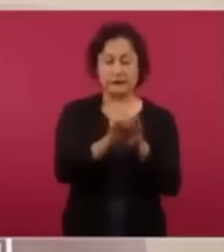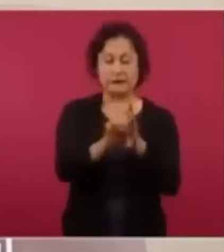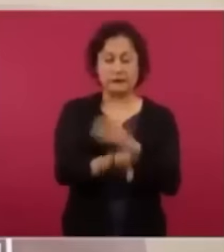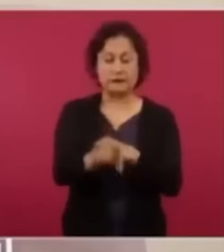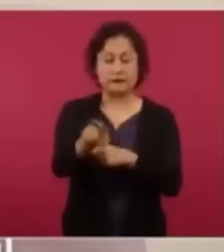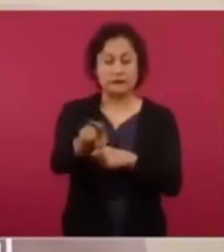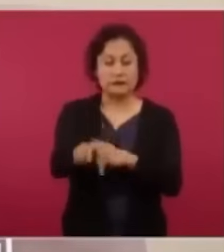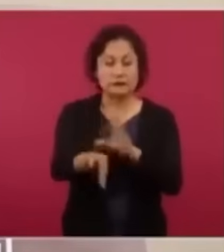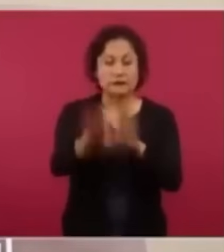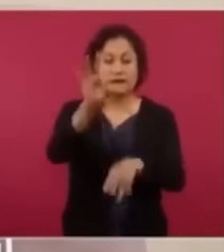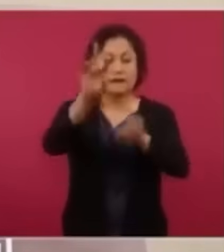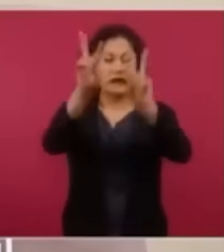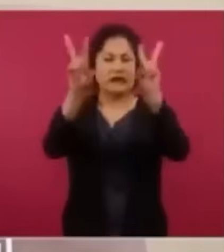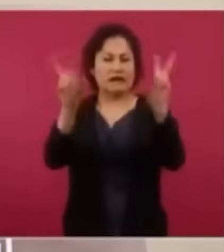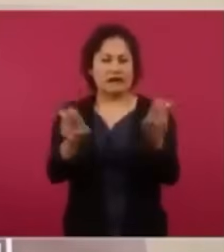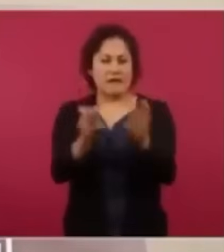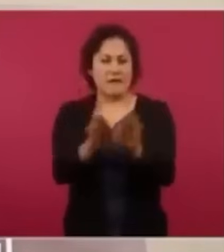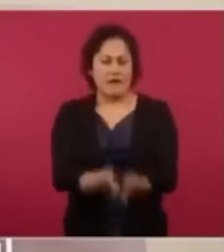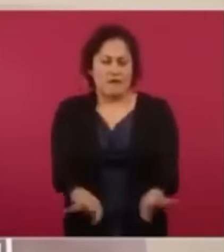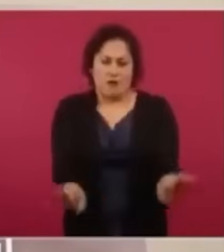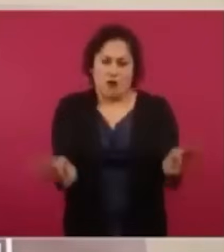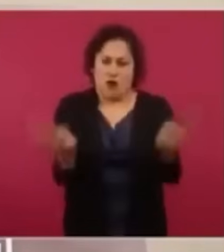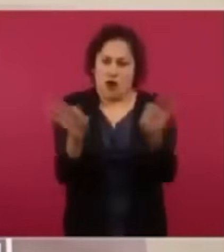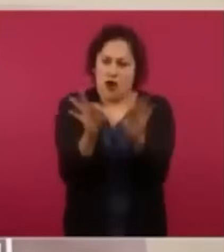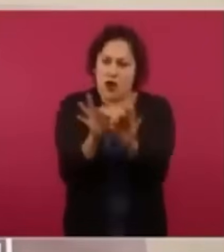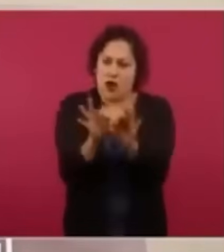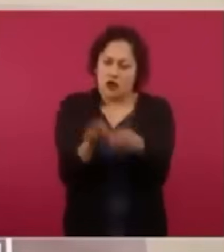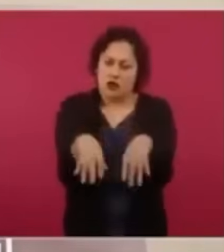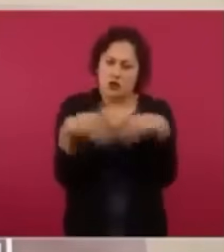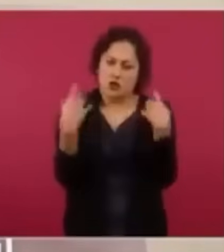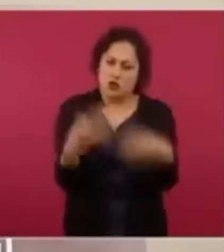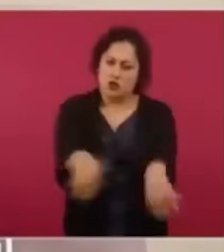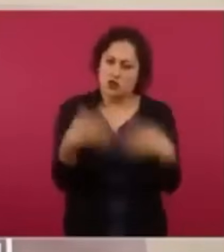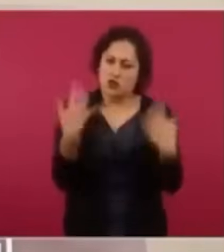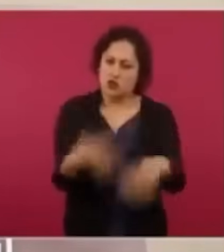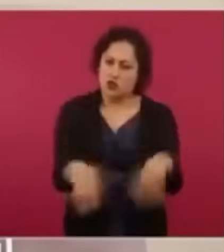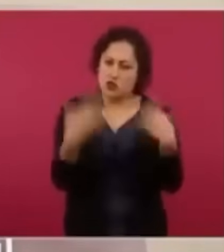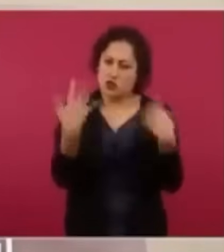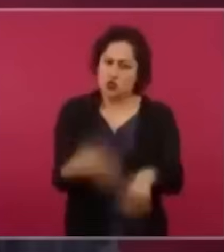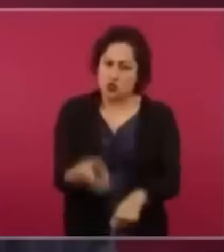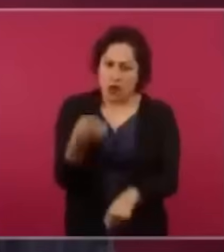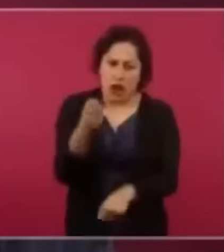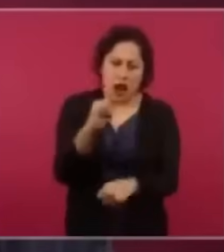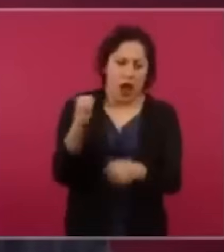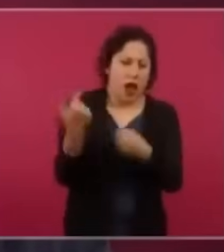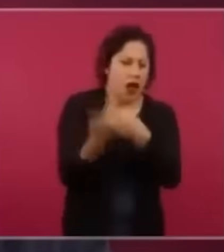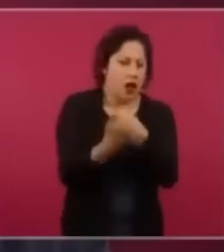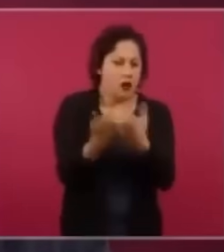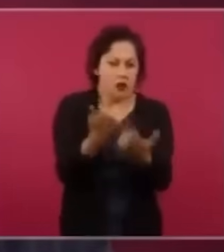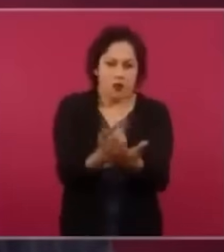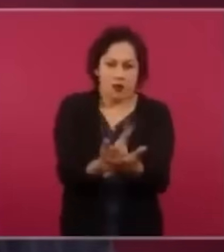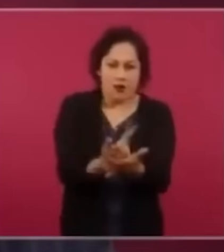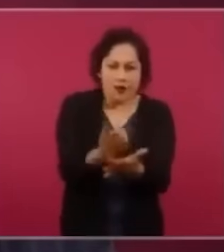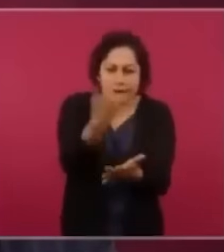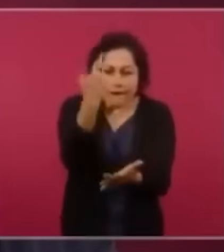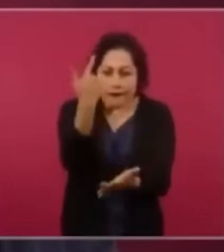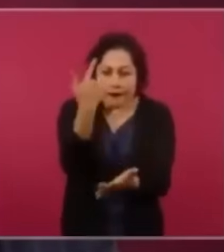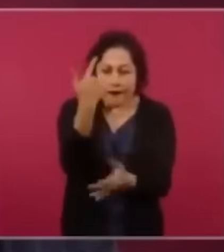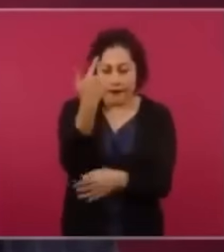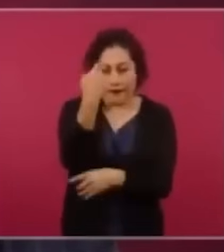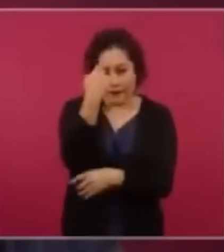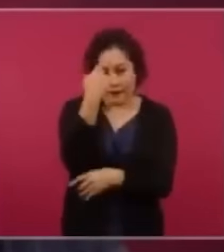importante, trascendente, que afectara